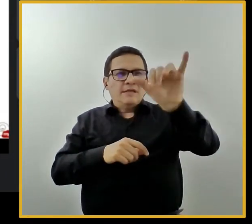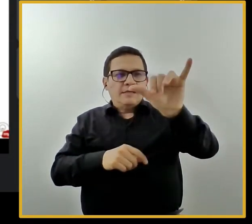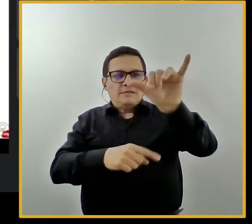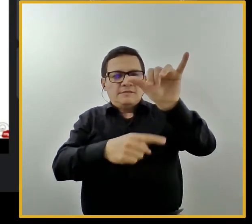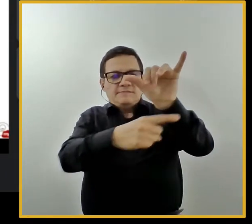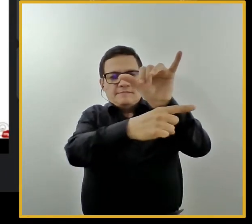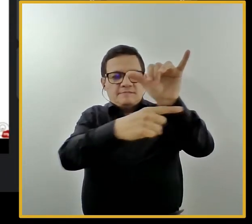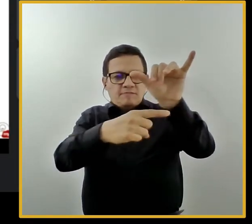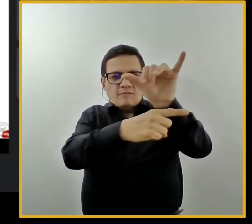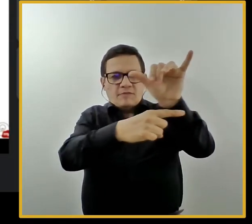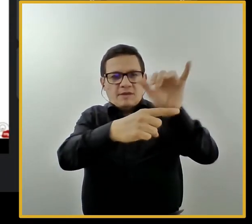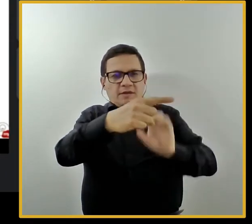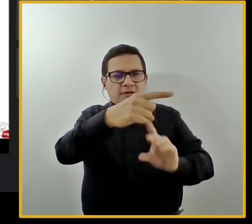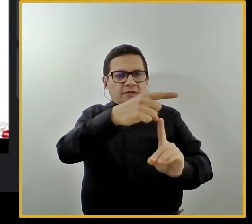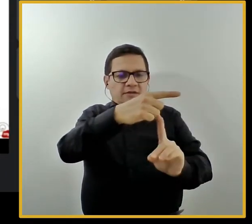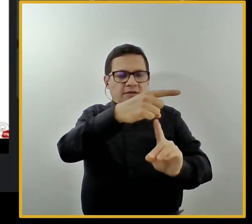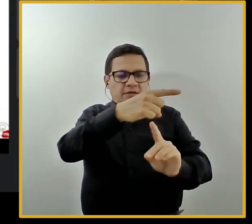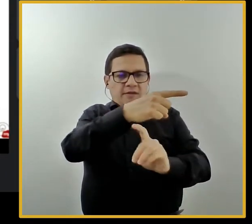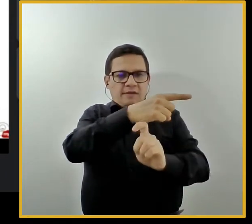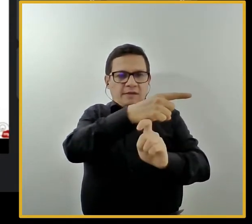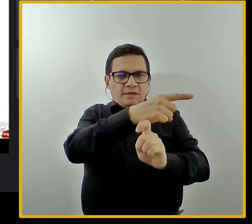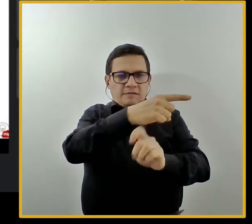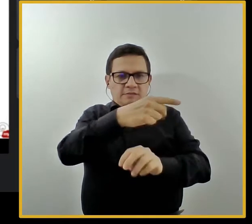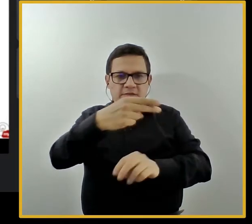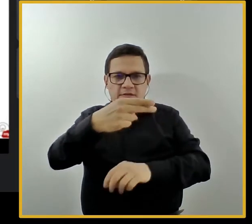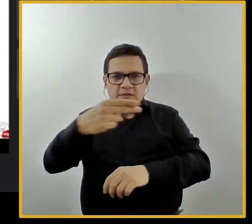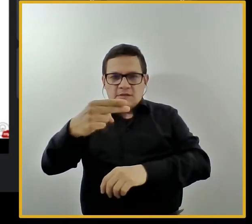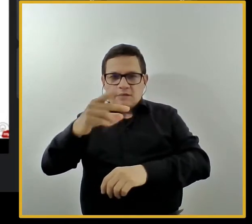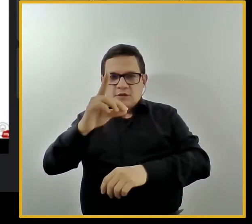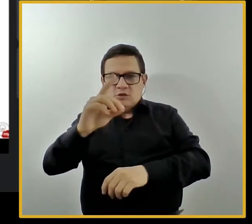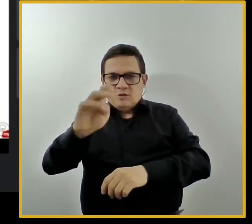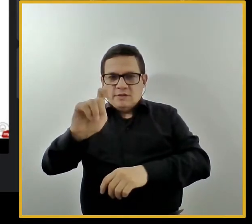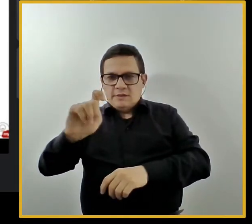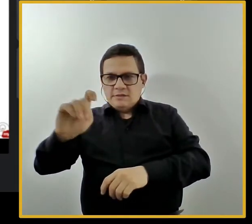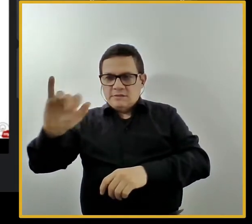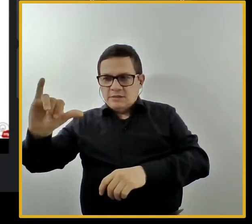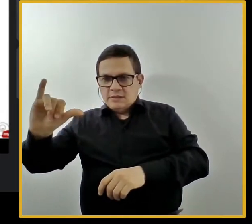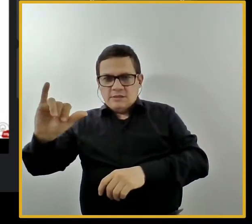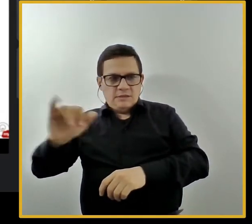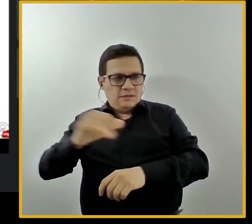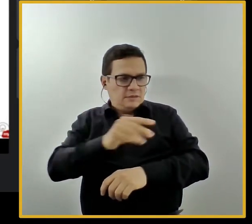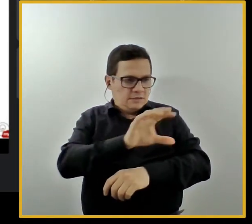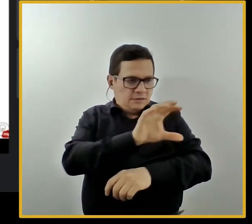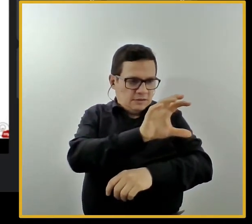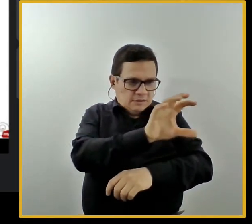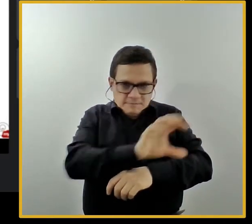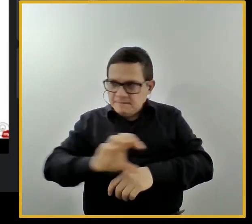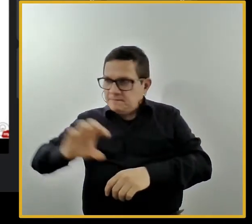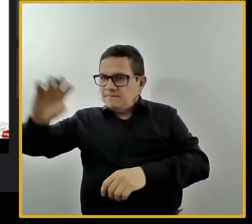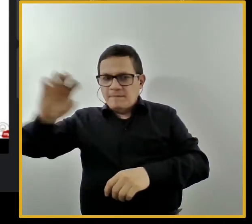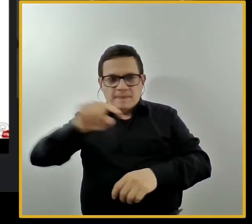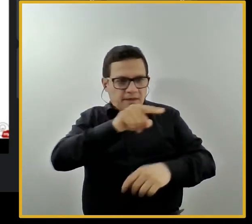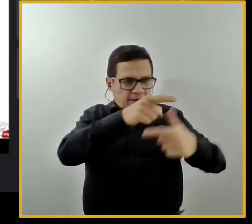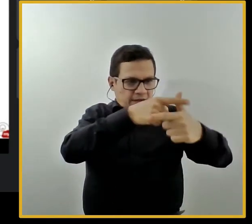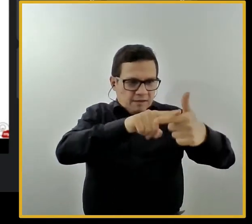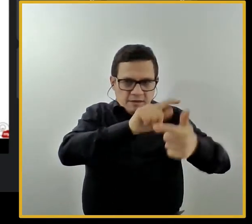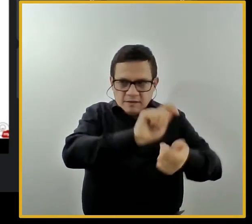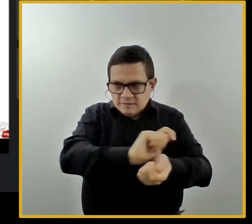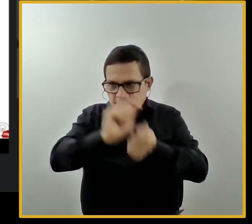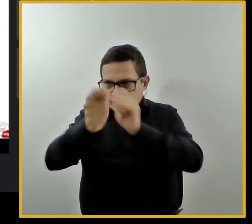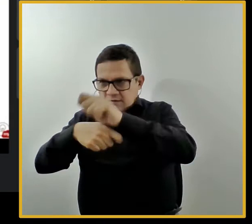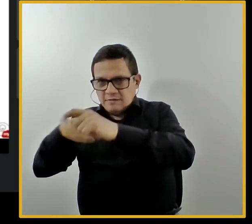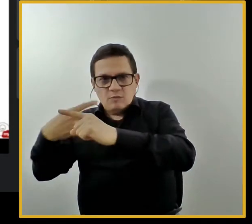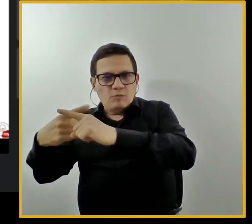dejar a un lado, separamos las variables con sus respectivos diferenciales, es decir, al separar las variables con sus respectivos